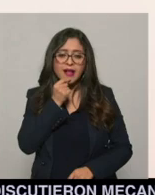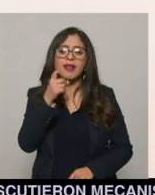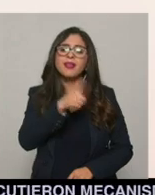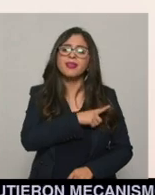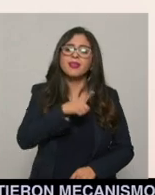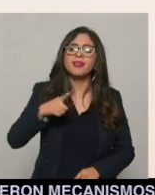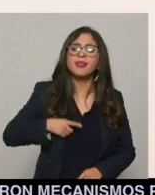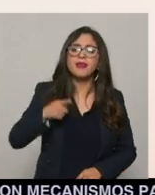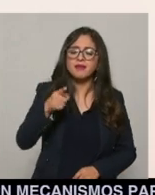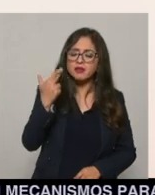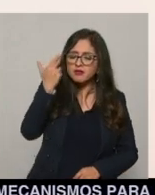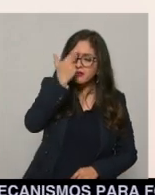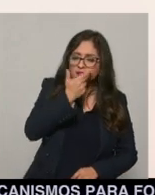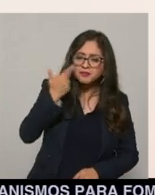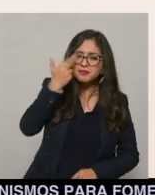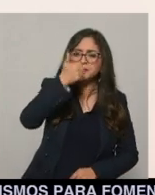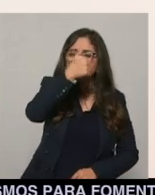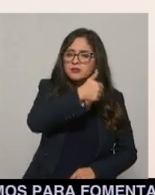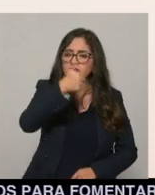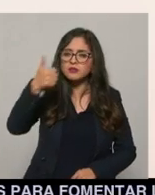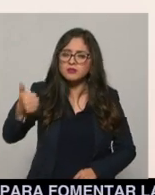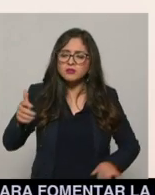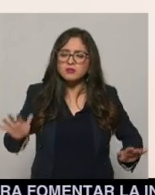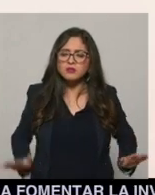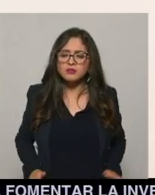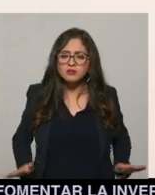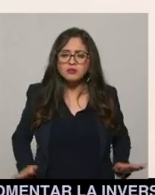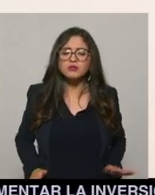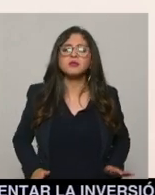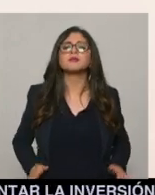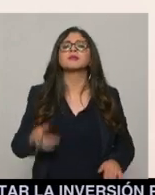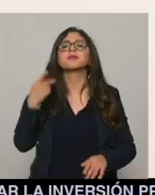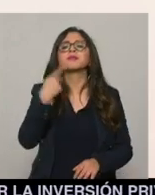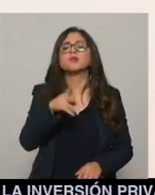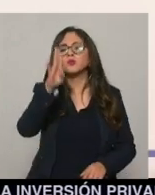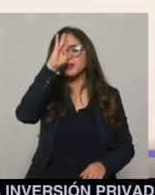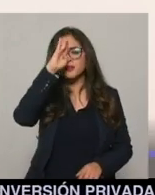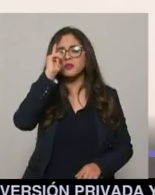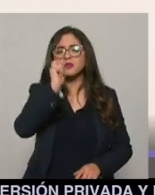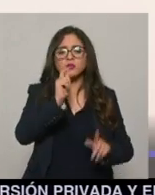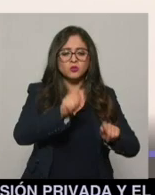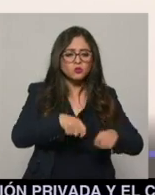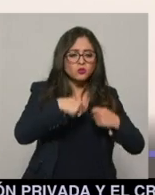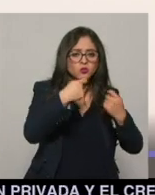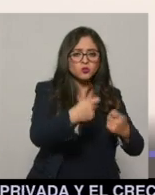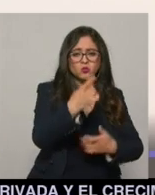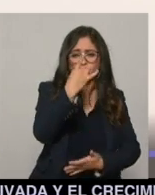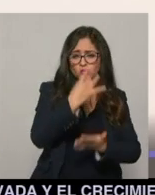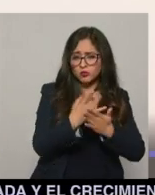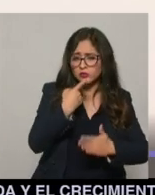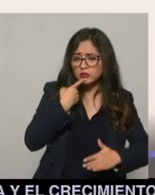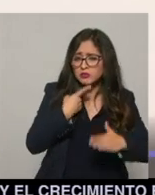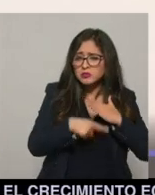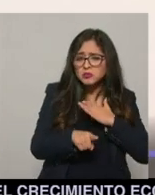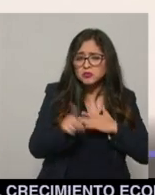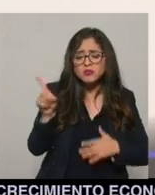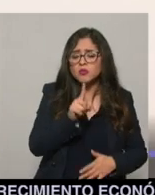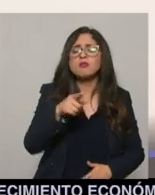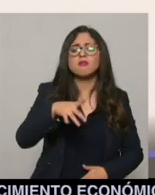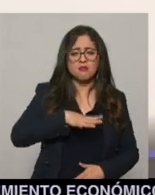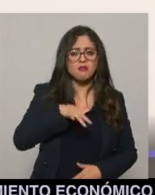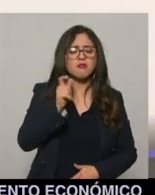el análisis de todas las conductas que ellos desplegaron, no solo a partir de la denuncia, sino justo ahí parte de la